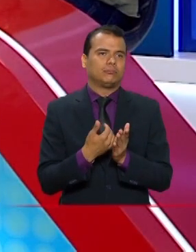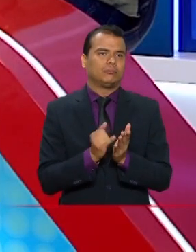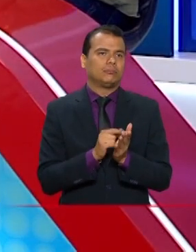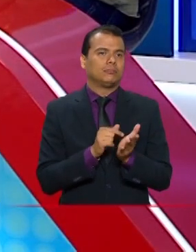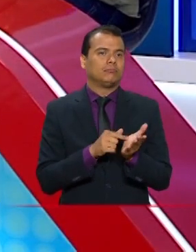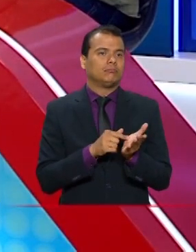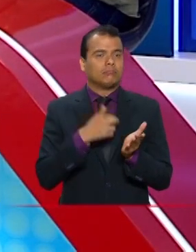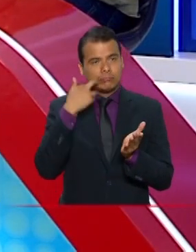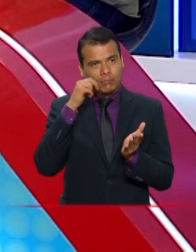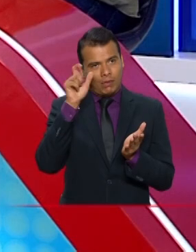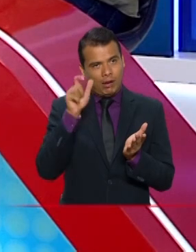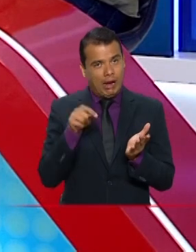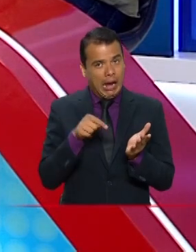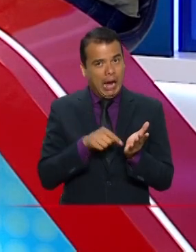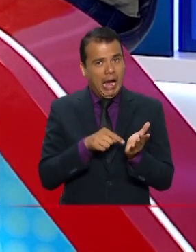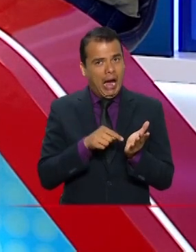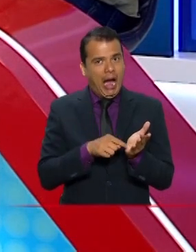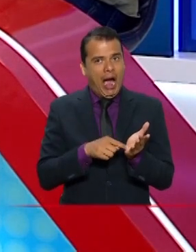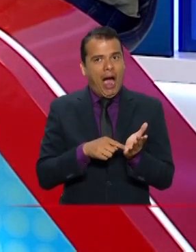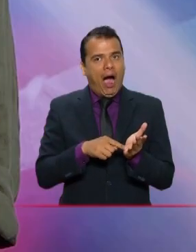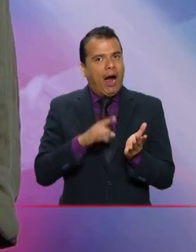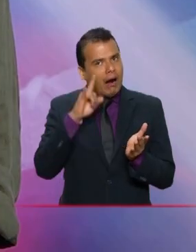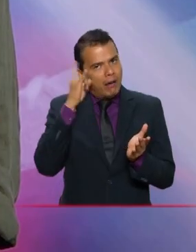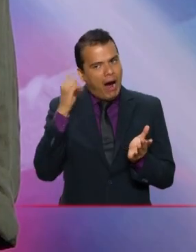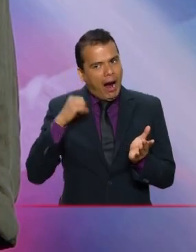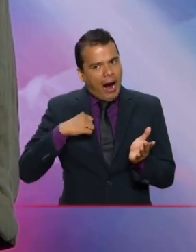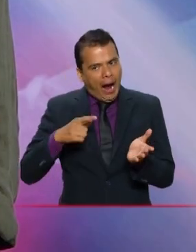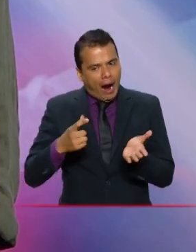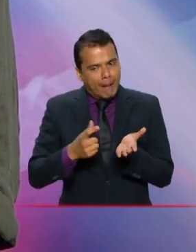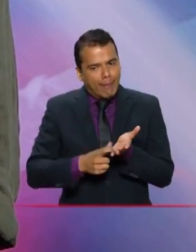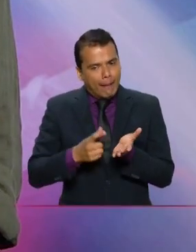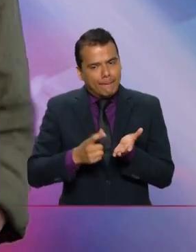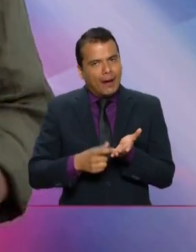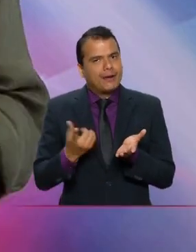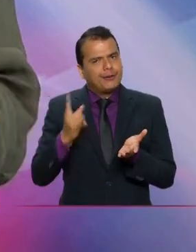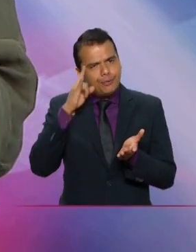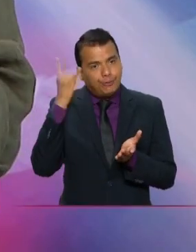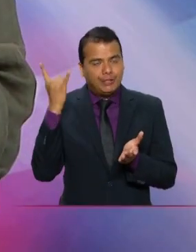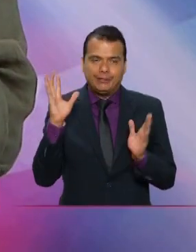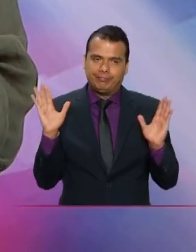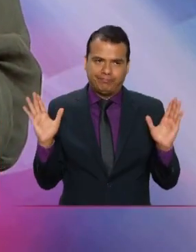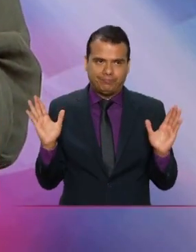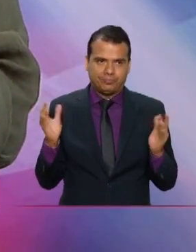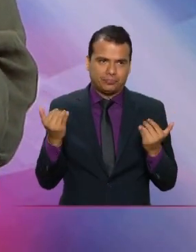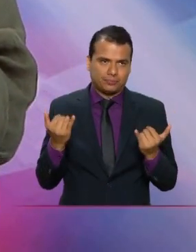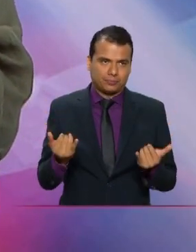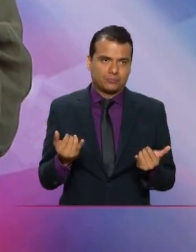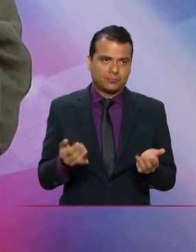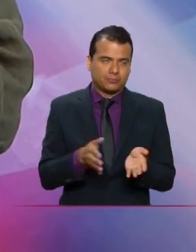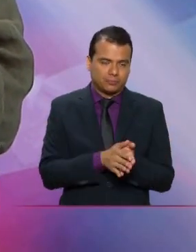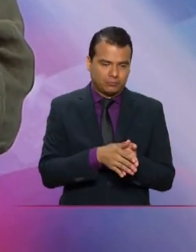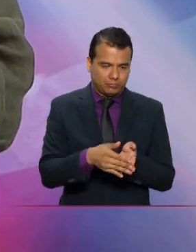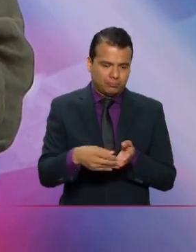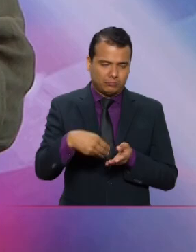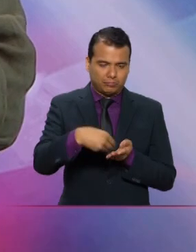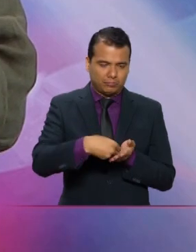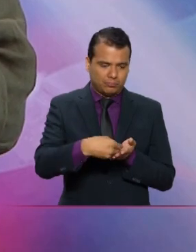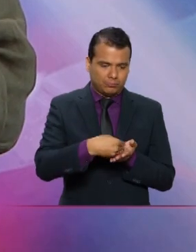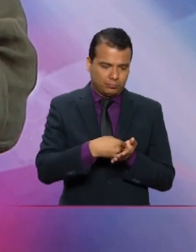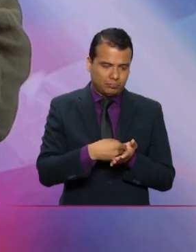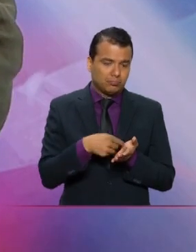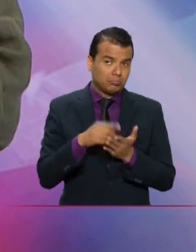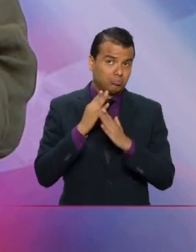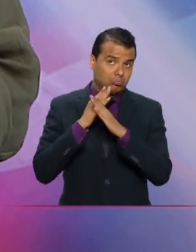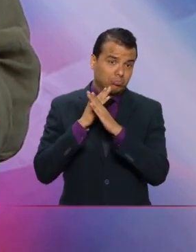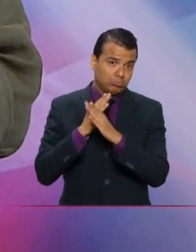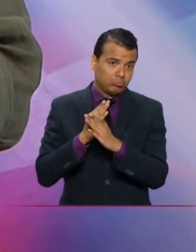con un datáfono al lado? Hoy en día existen puntualmente protecciones a nivel de los dispositivos que usamos para guardar